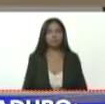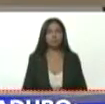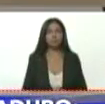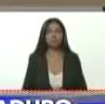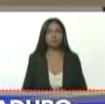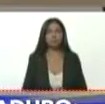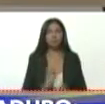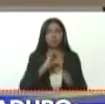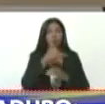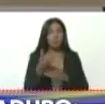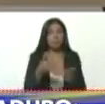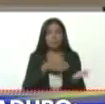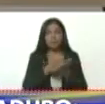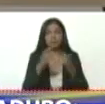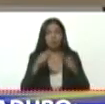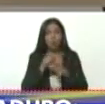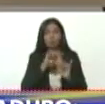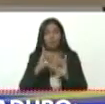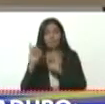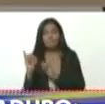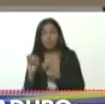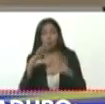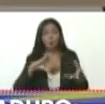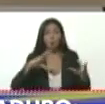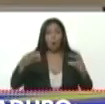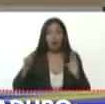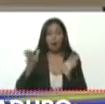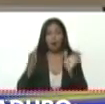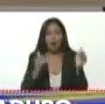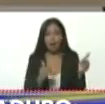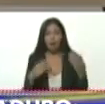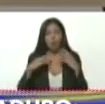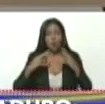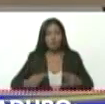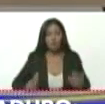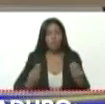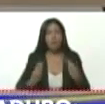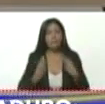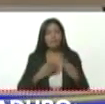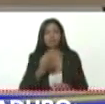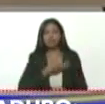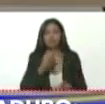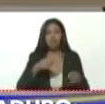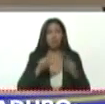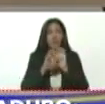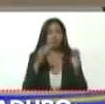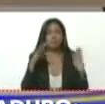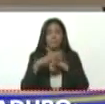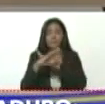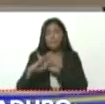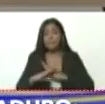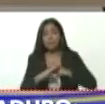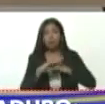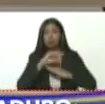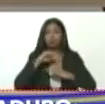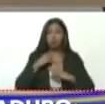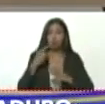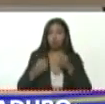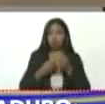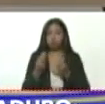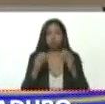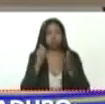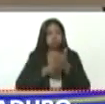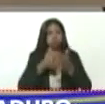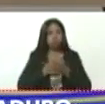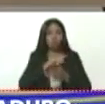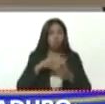Los planes para garantizarles a ustedes los CLAP, los uniformes y la vida social frente a las sanciones, es el otro escenario que jugamos. Nosotros jugamos